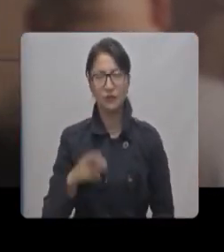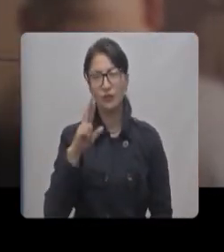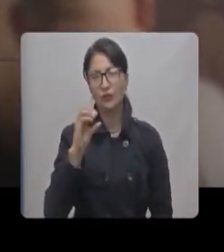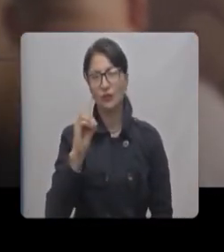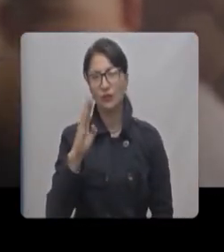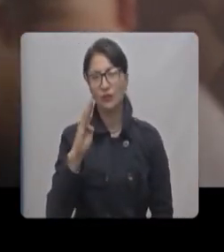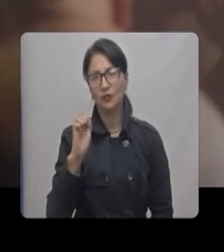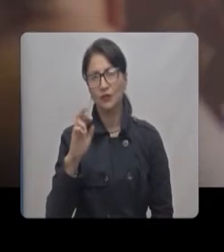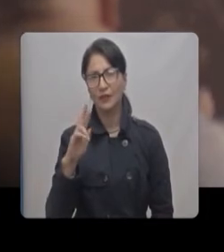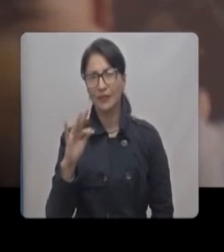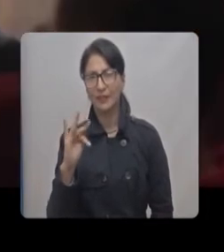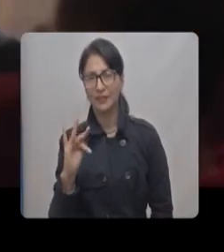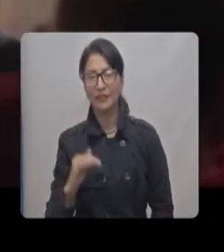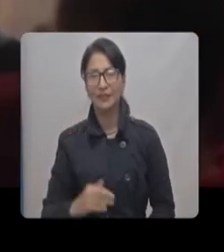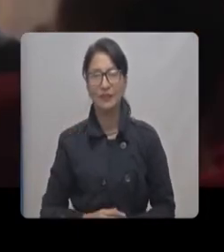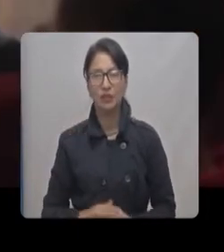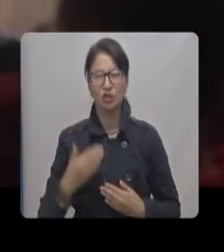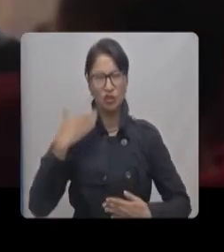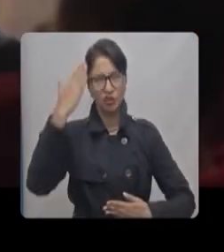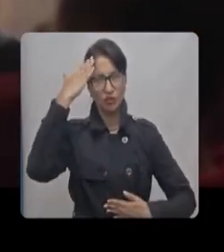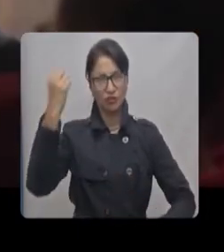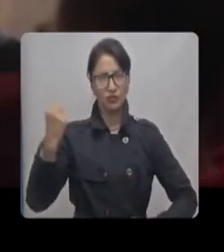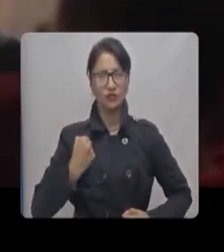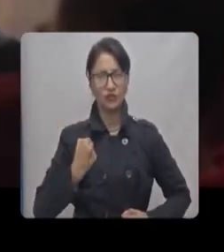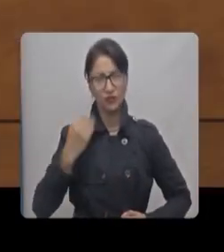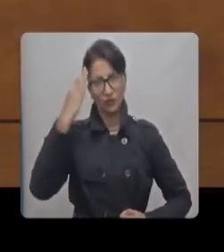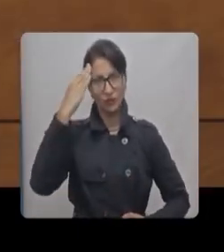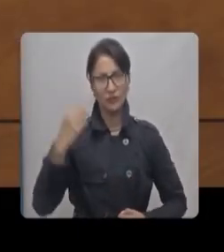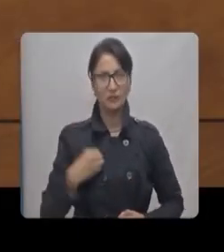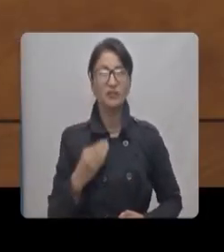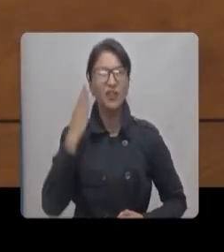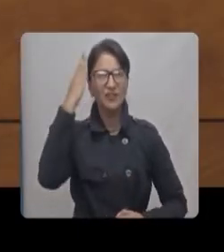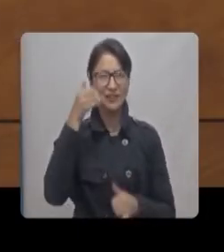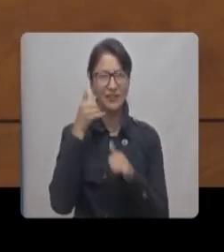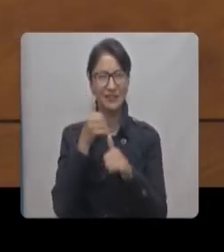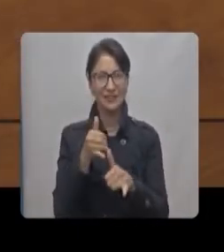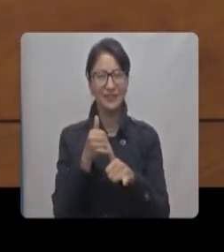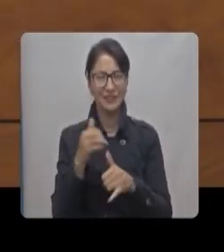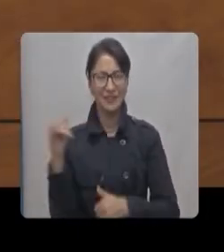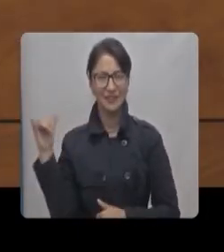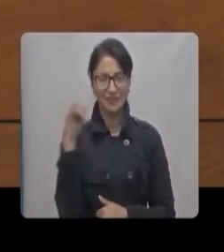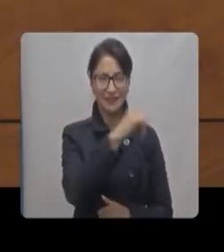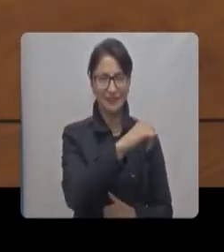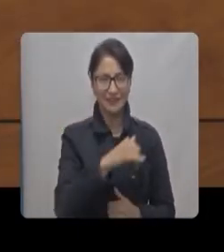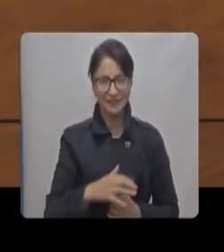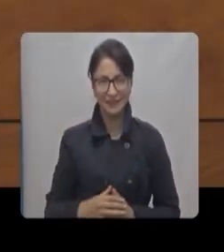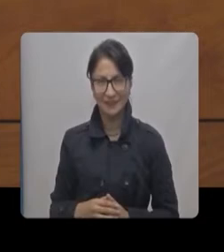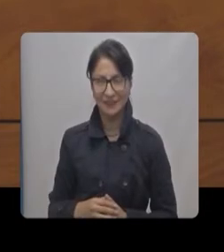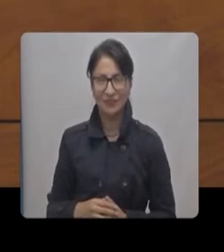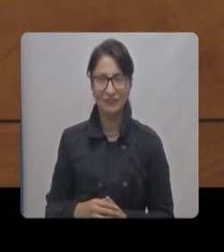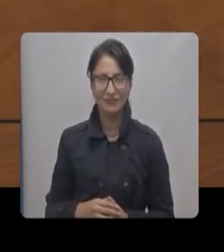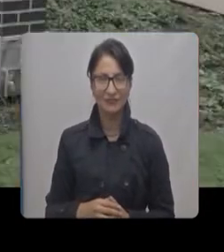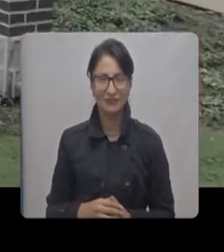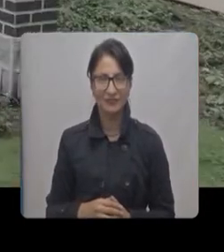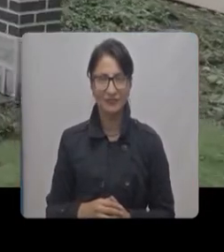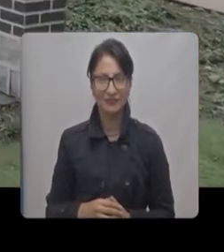soy robert ronald huamán par soldado profesional y futuro ingeniero aeronáutico